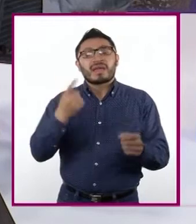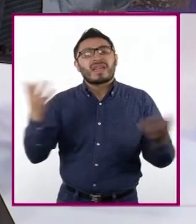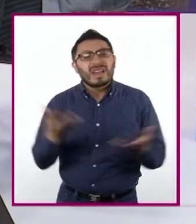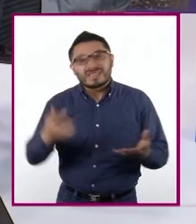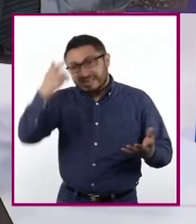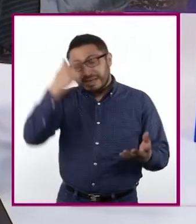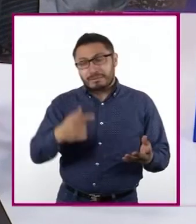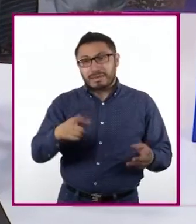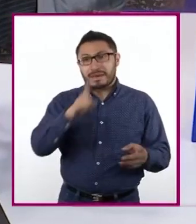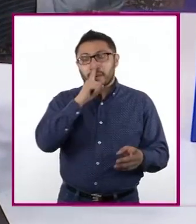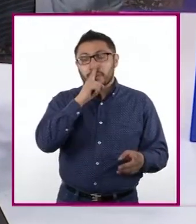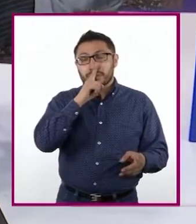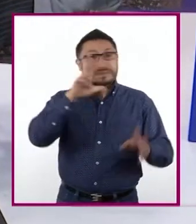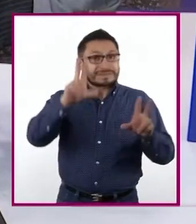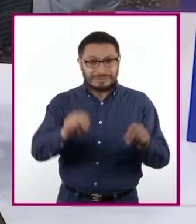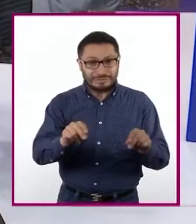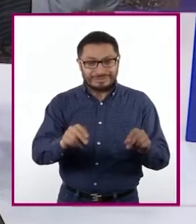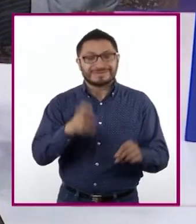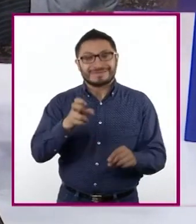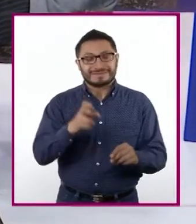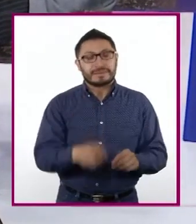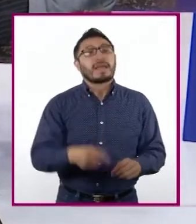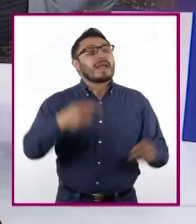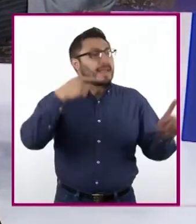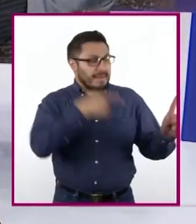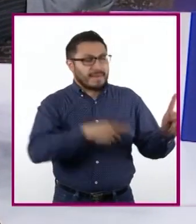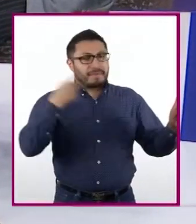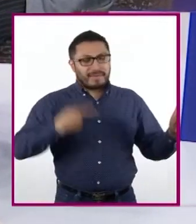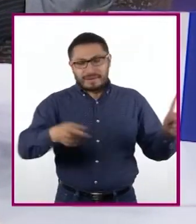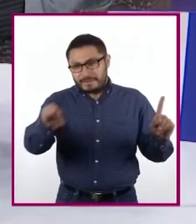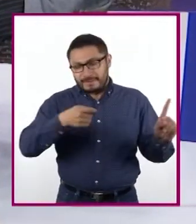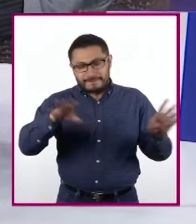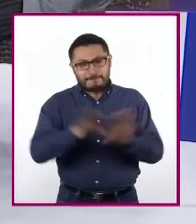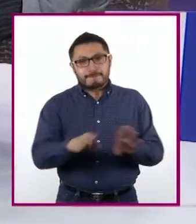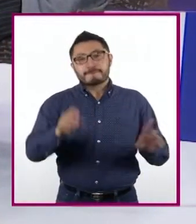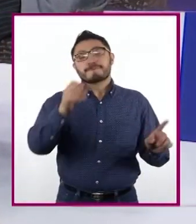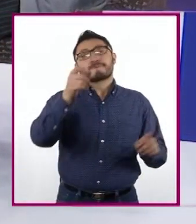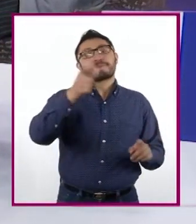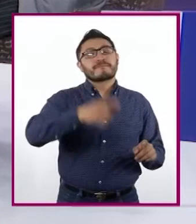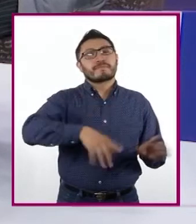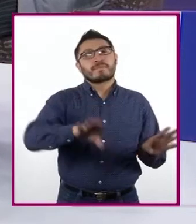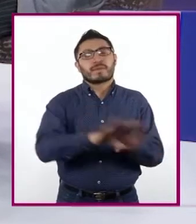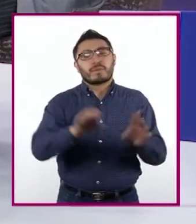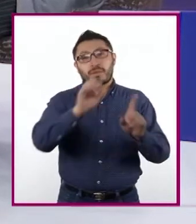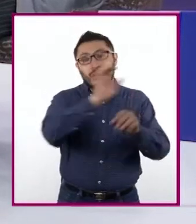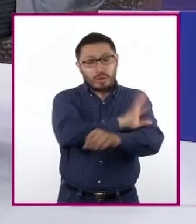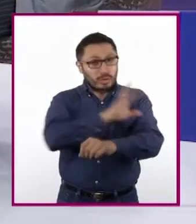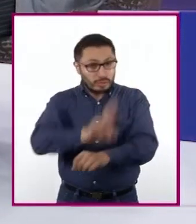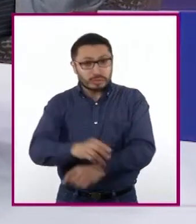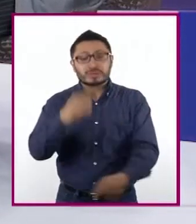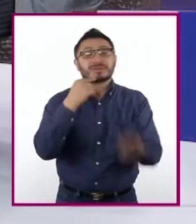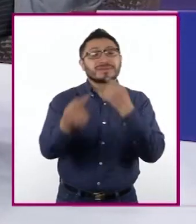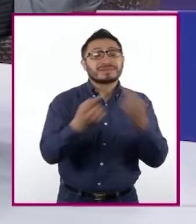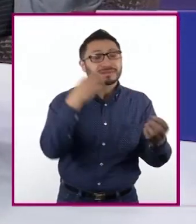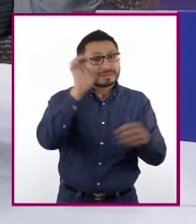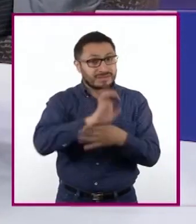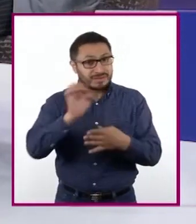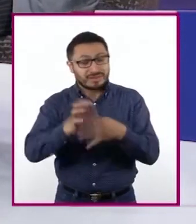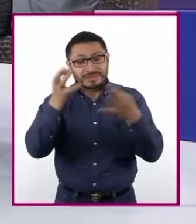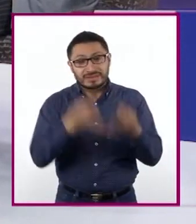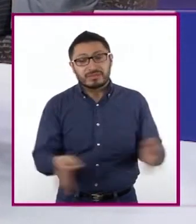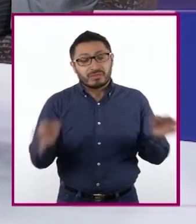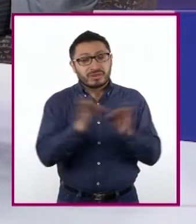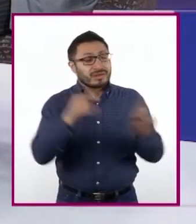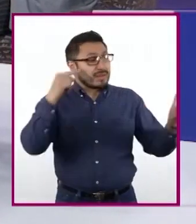moderador, ya que su papel es dirigir la conversación y coordinar el debate. Por tal, será importante que él conozca